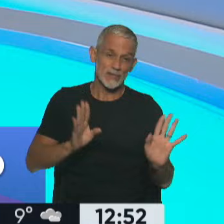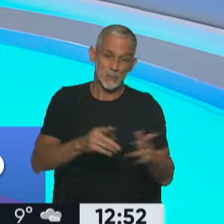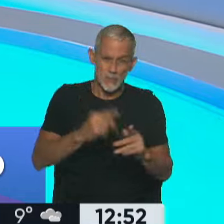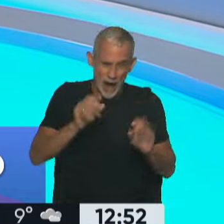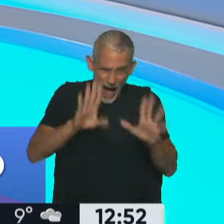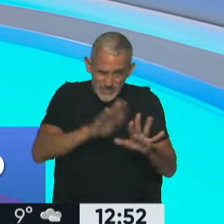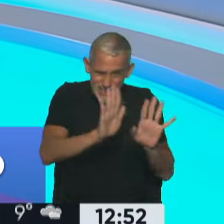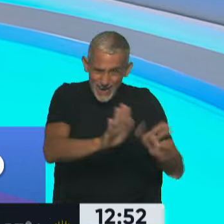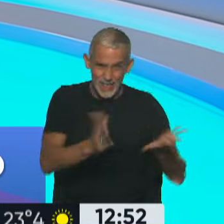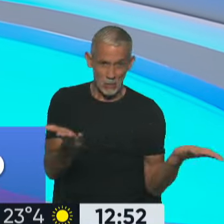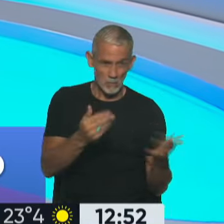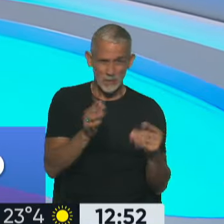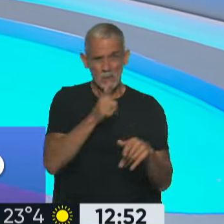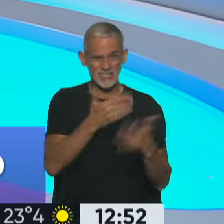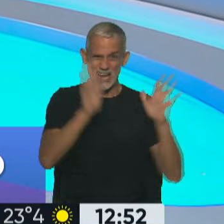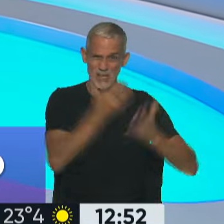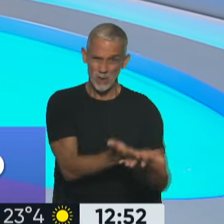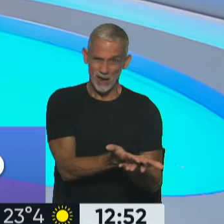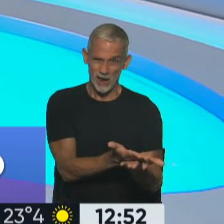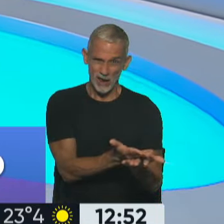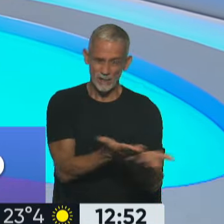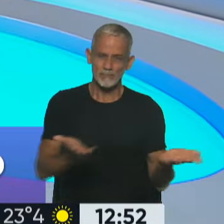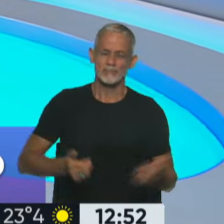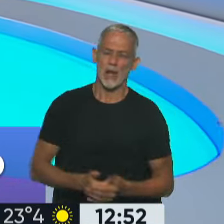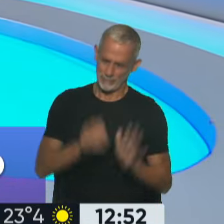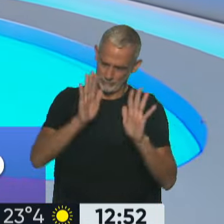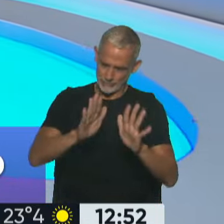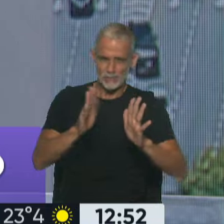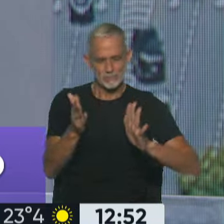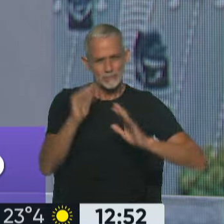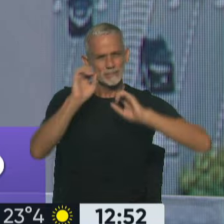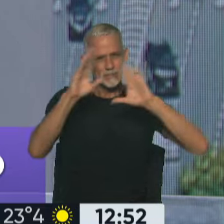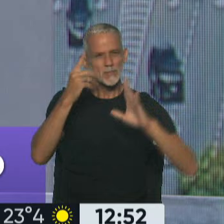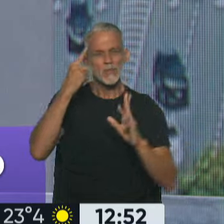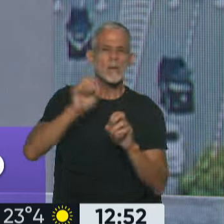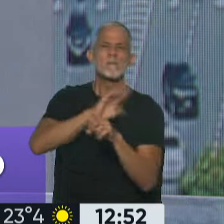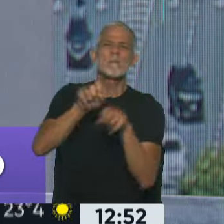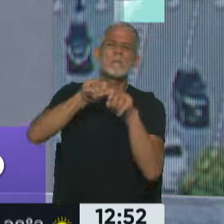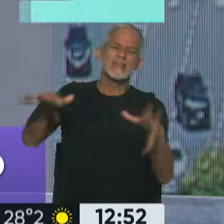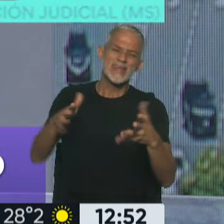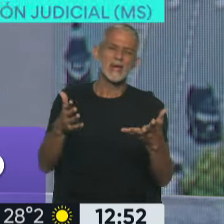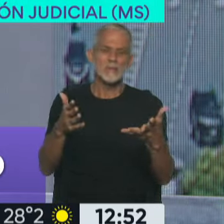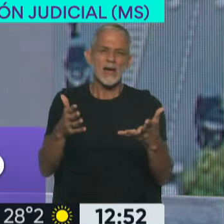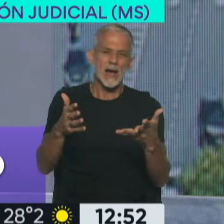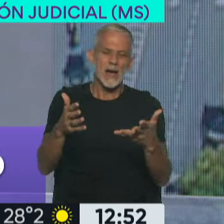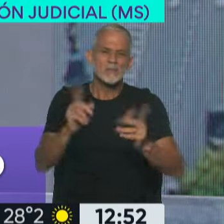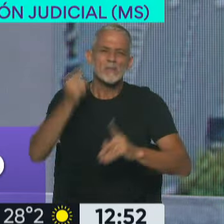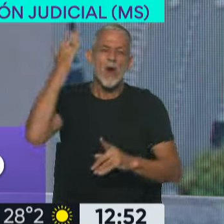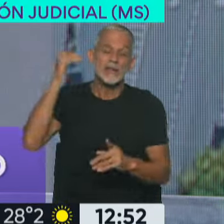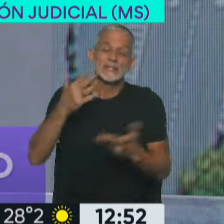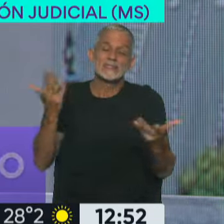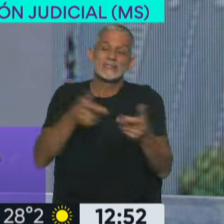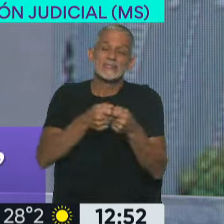libertad, ¿verdad? Claro, de nuestra historia, ¿no? O sea, vamos a ponernos en el momento de la pandemia, de la cuarentena. Fue una